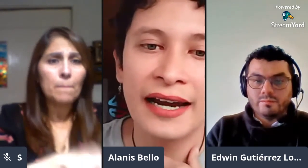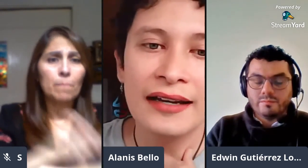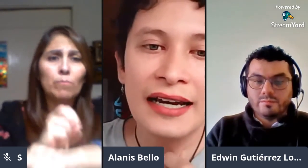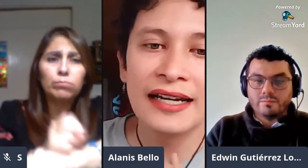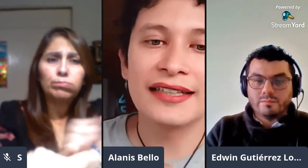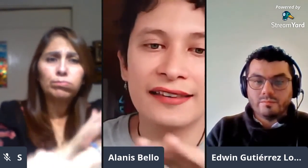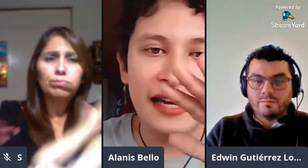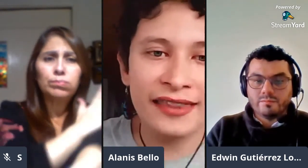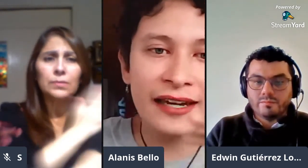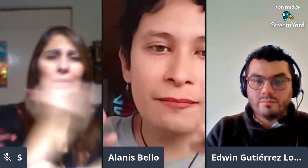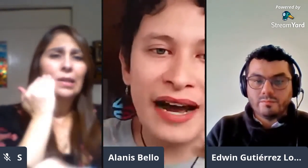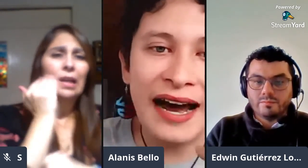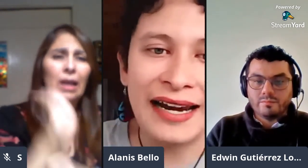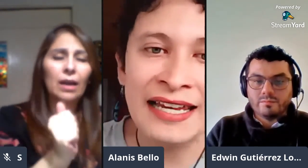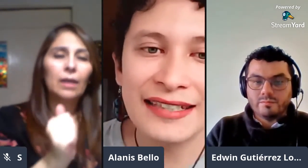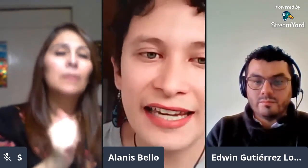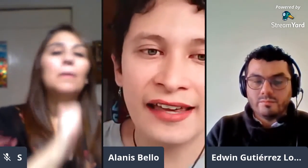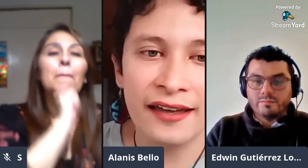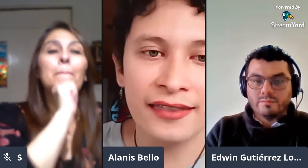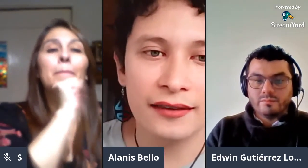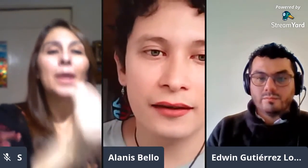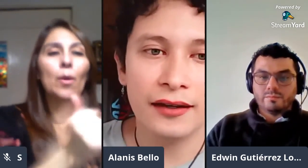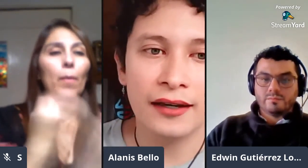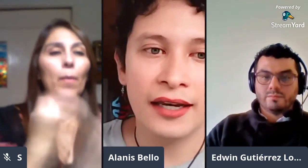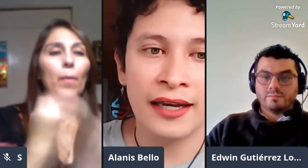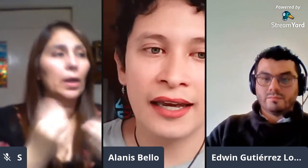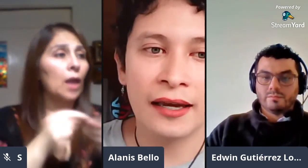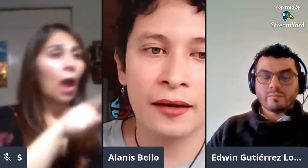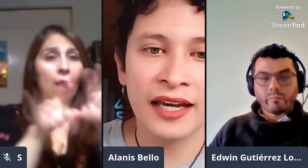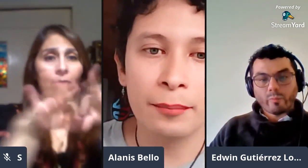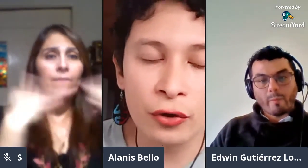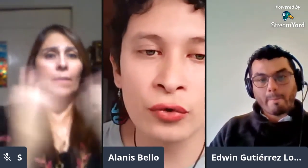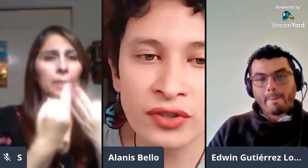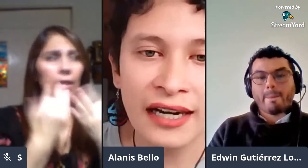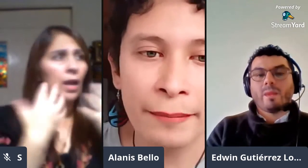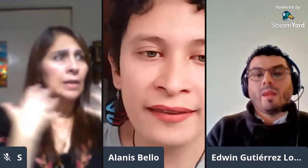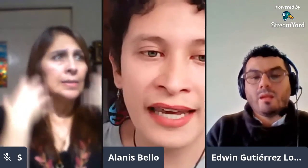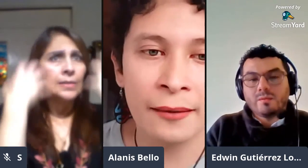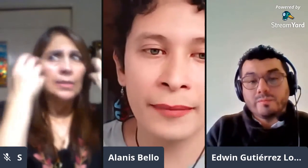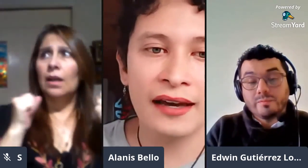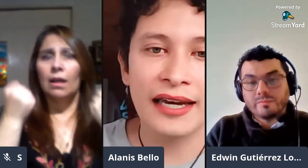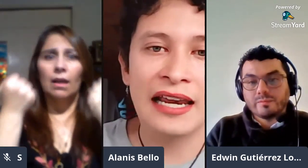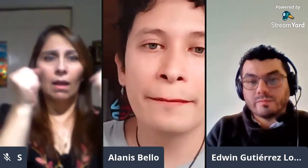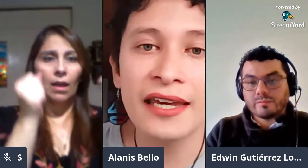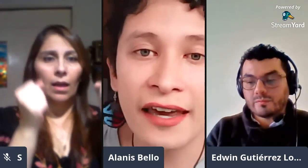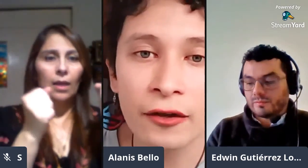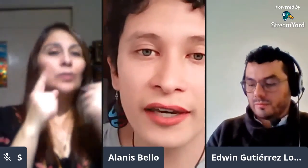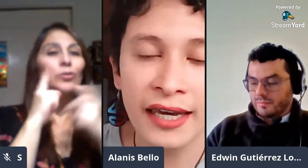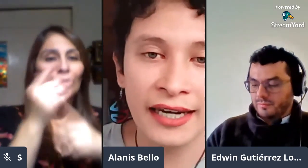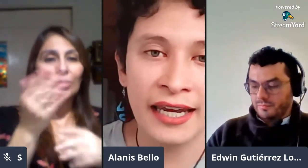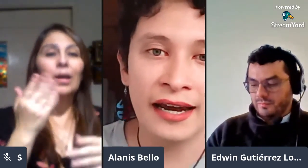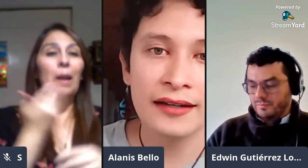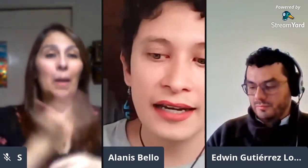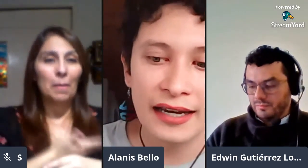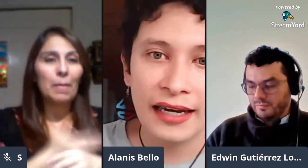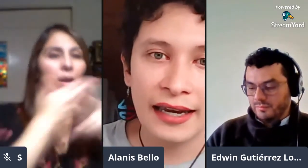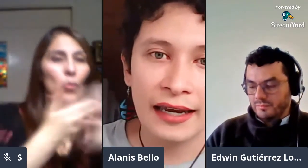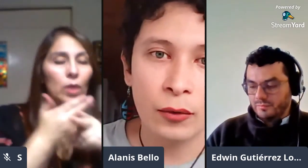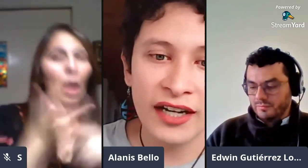mujeres para tratar de bajar la ansiedad que produce la pandemia, el miedo que